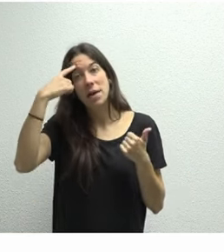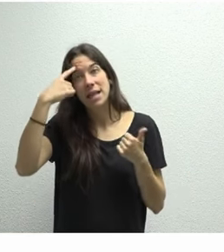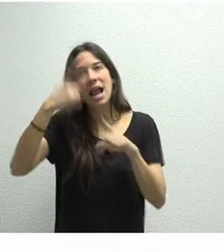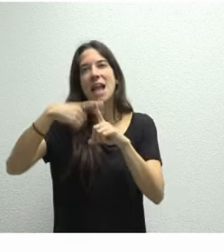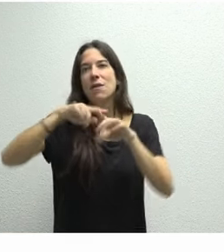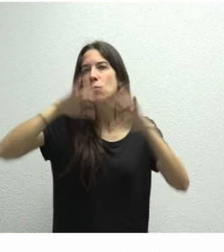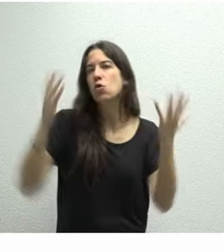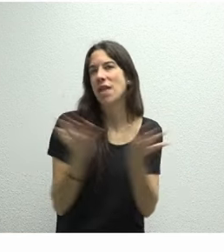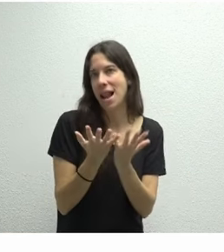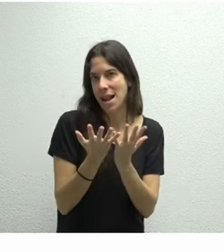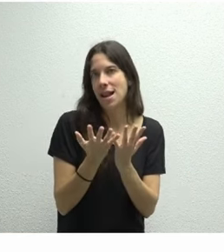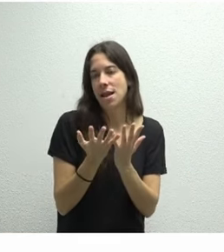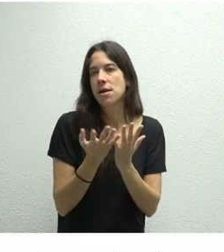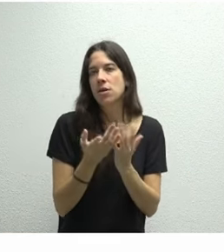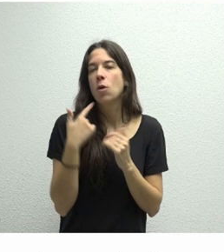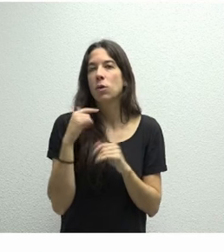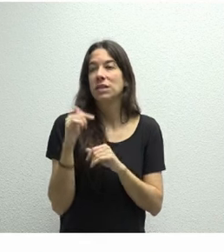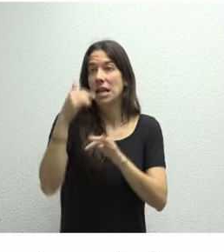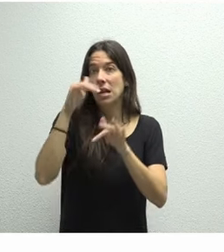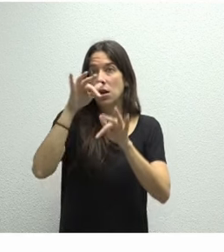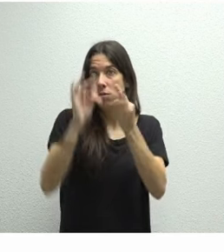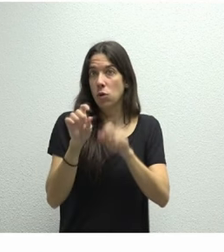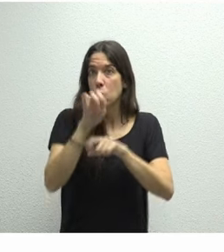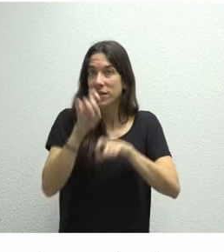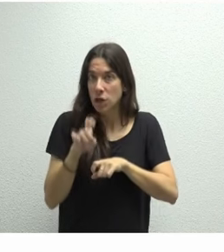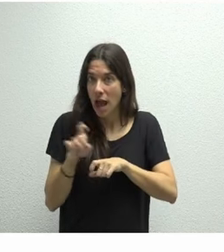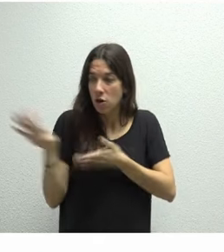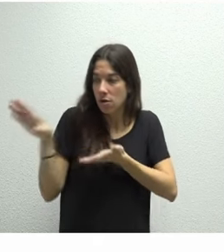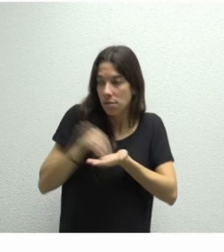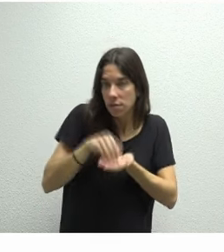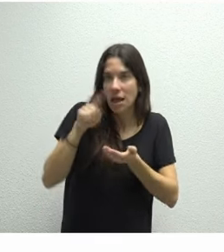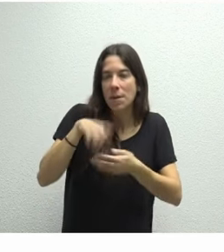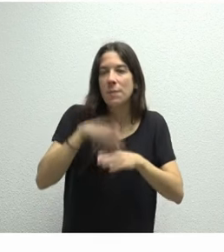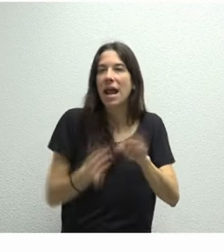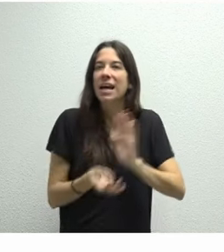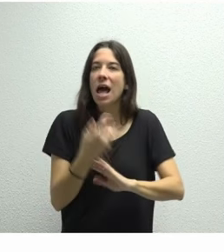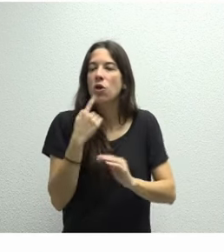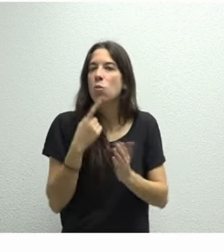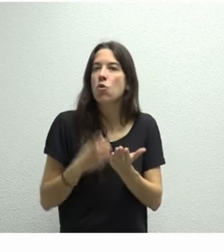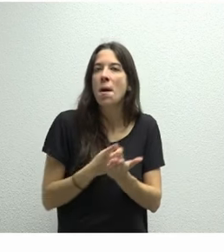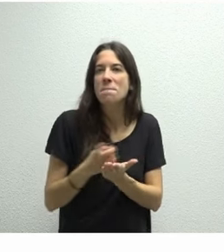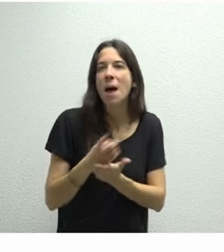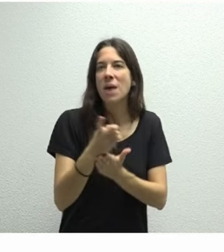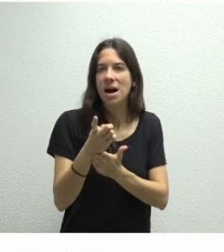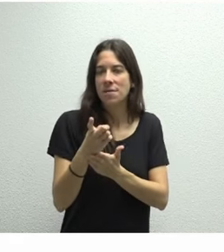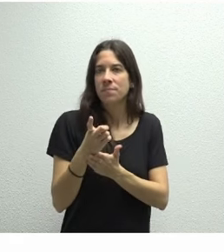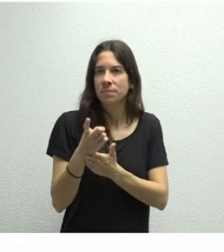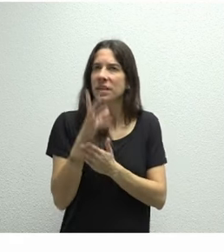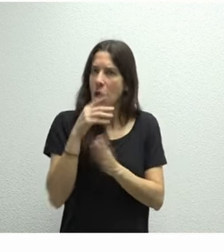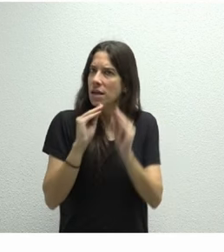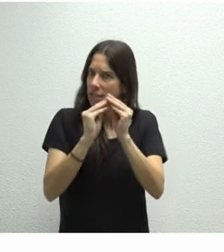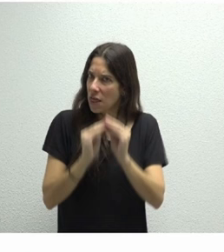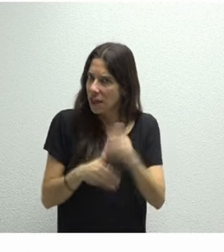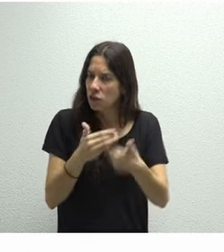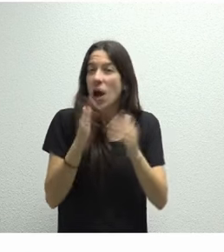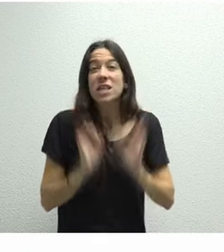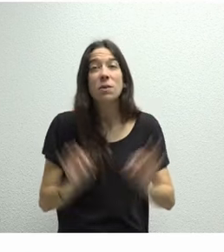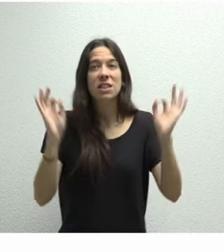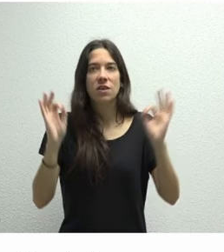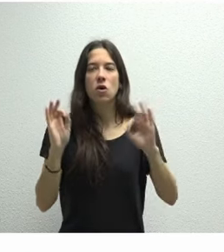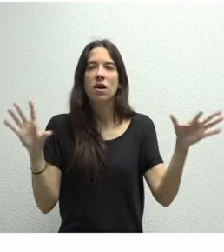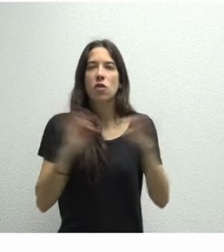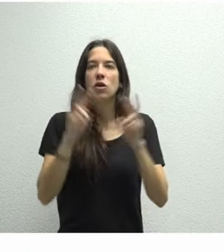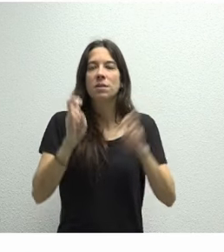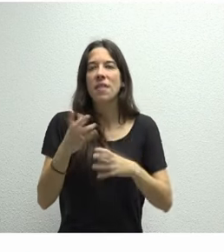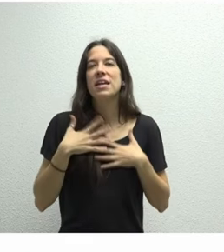todo para hacer un Atlas que está en proceso muy específico sobre la Salud Mental en esta en esta condición de